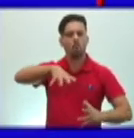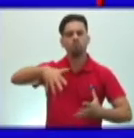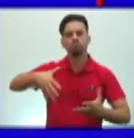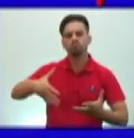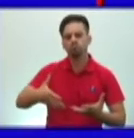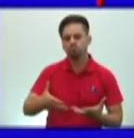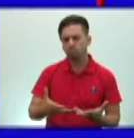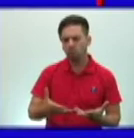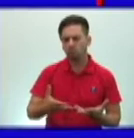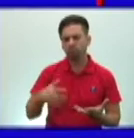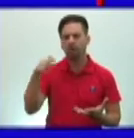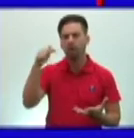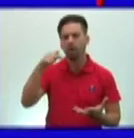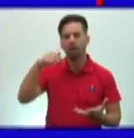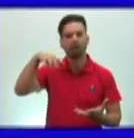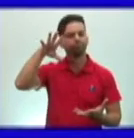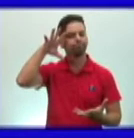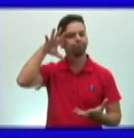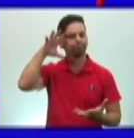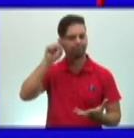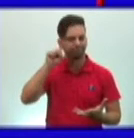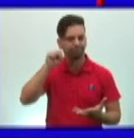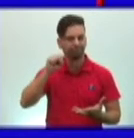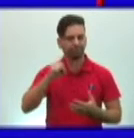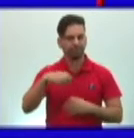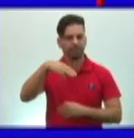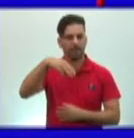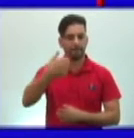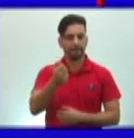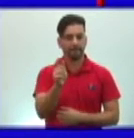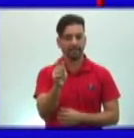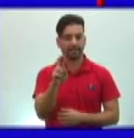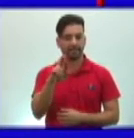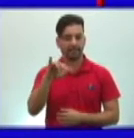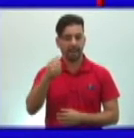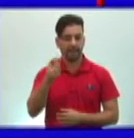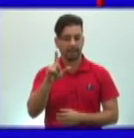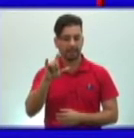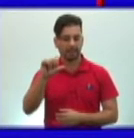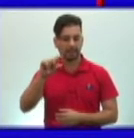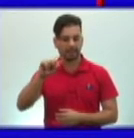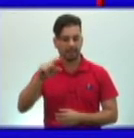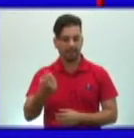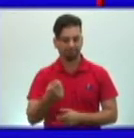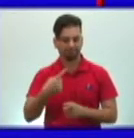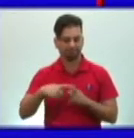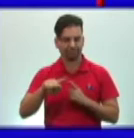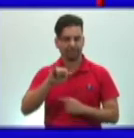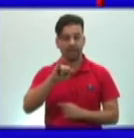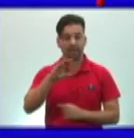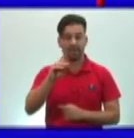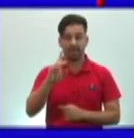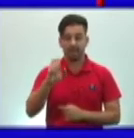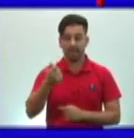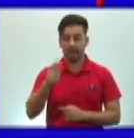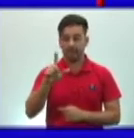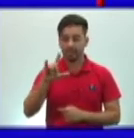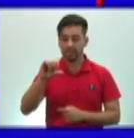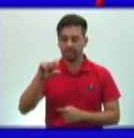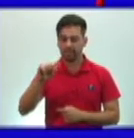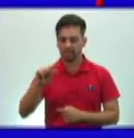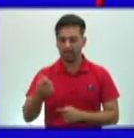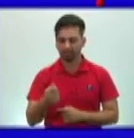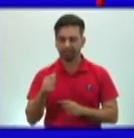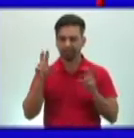una comprensión materialista o idealista. Como sumario, tenemos el tratamiento del materialismo y el idealismo. En